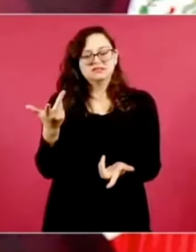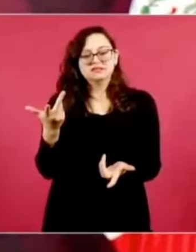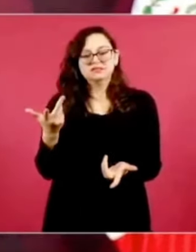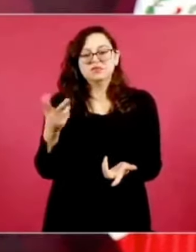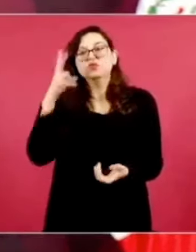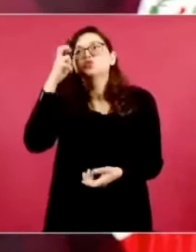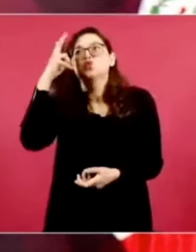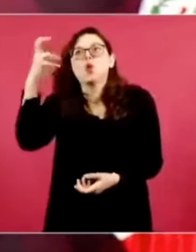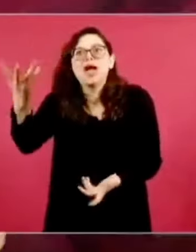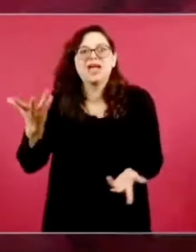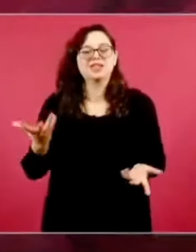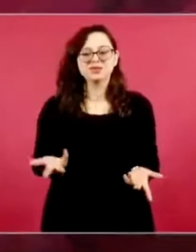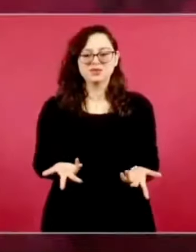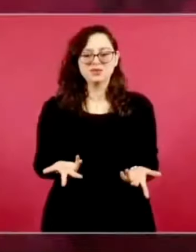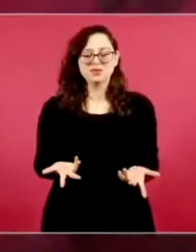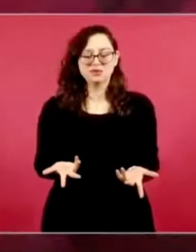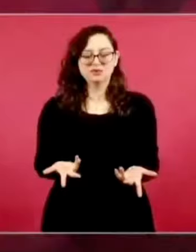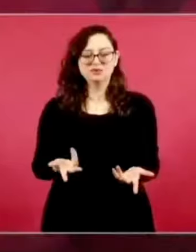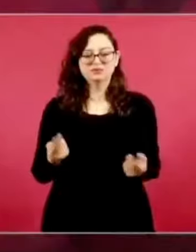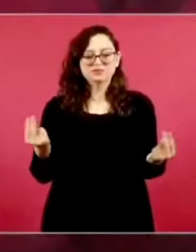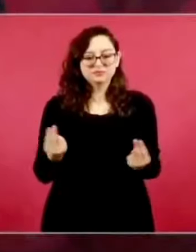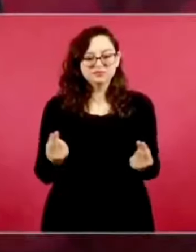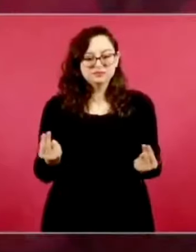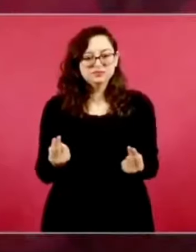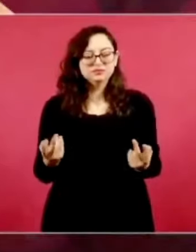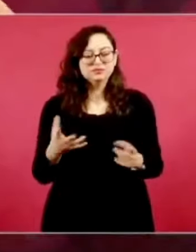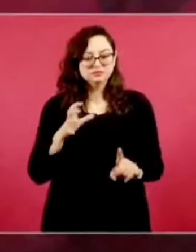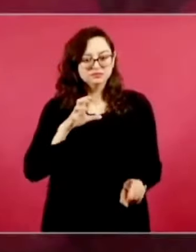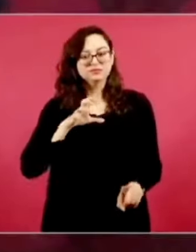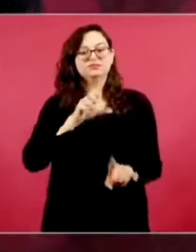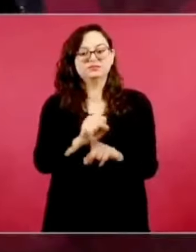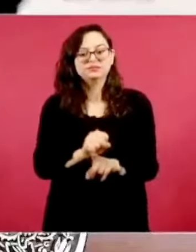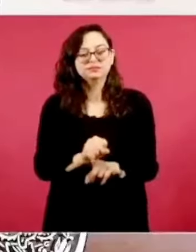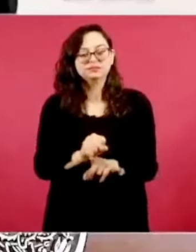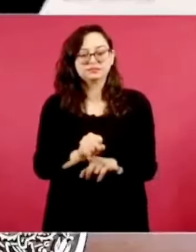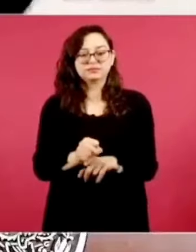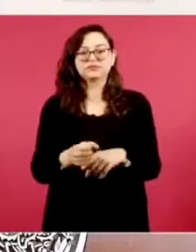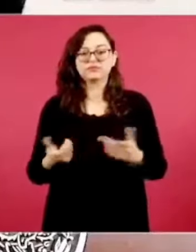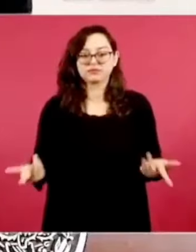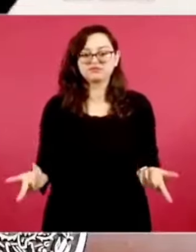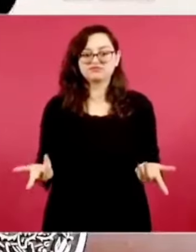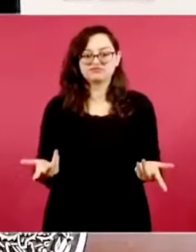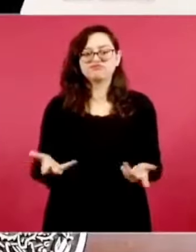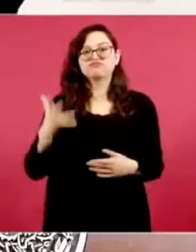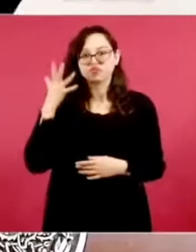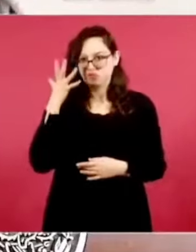Un sueño para hacerlo realidad, es una utopía, vamos a caminar,